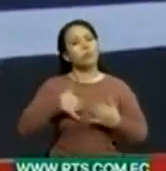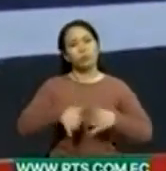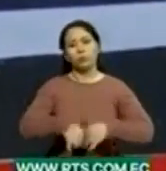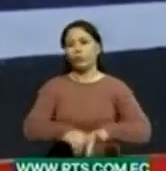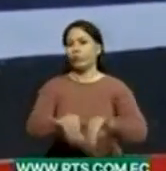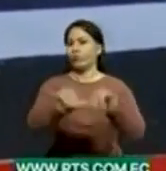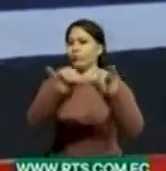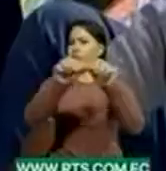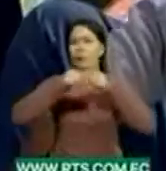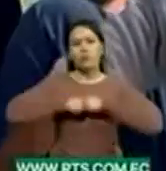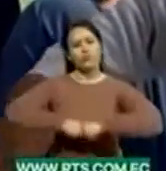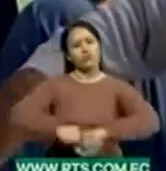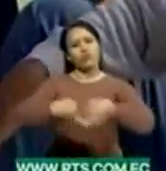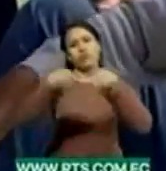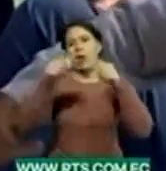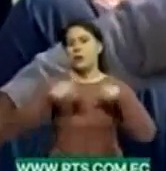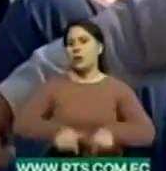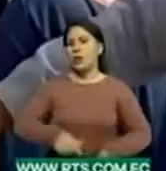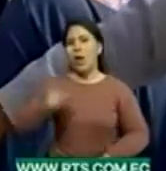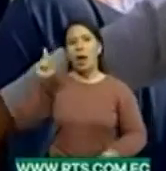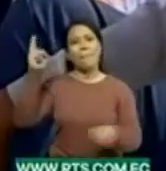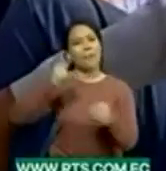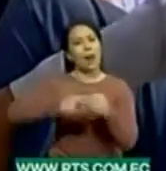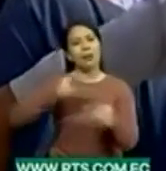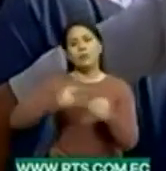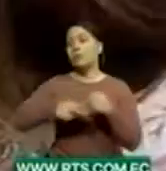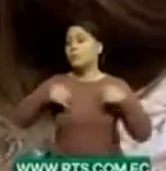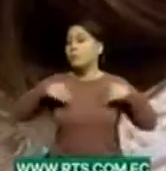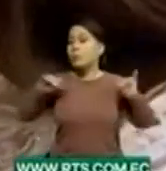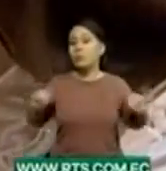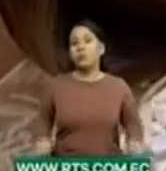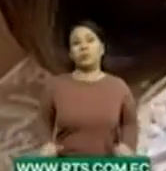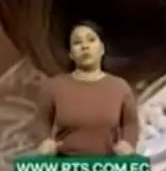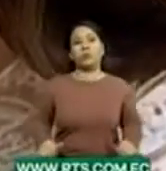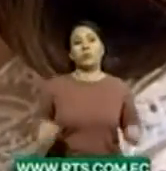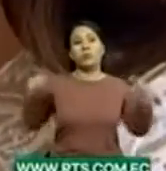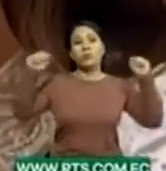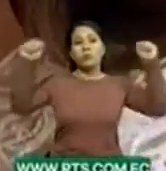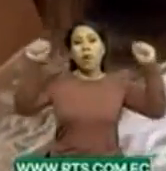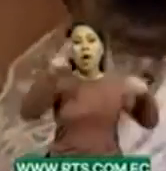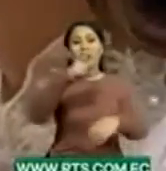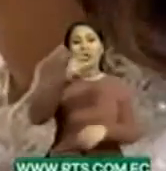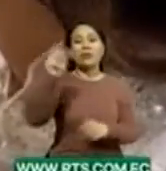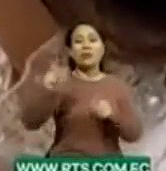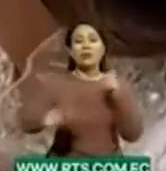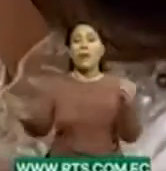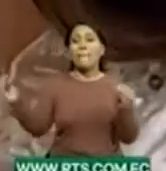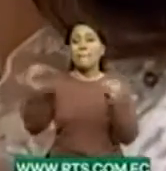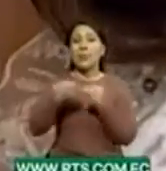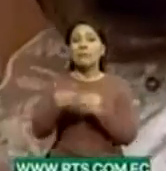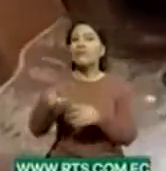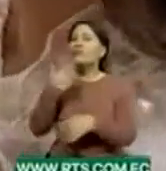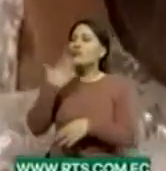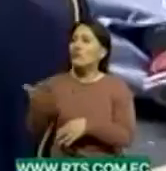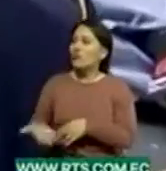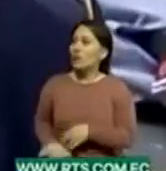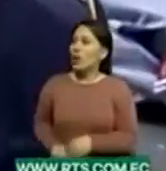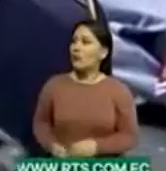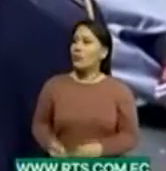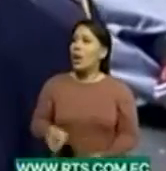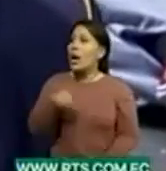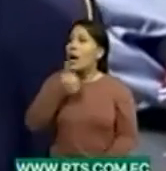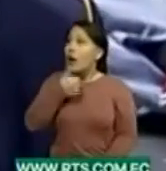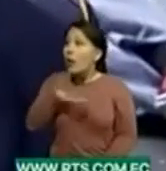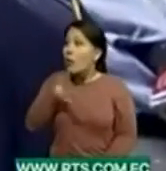de 200 personas que participarán directa o indirectamente en esta huelga. ¿Cómo se están preparando ustedes para no